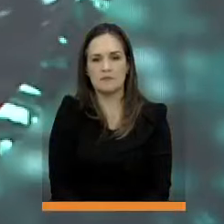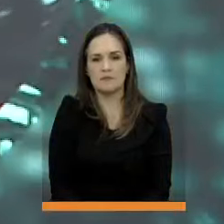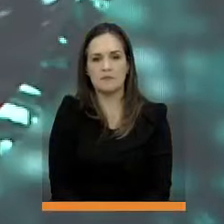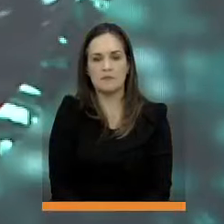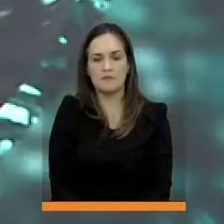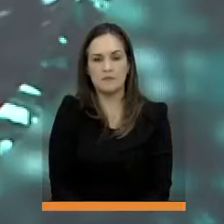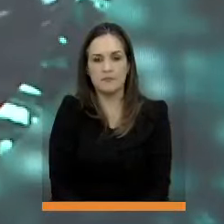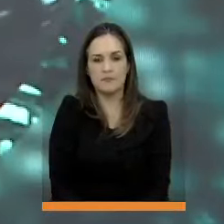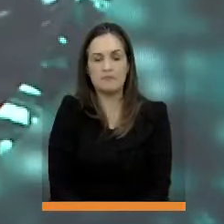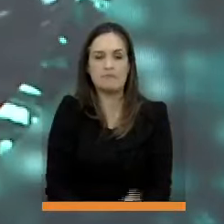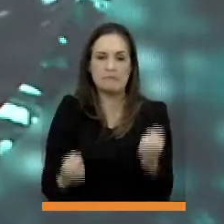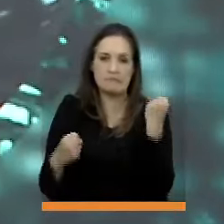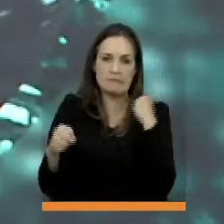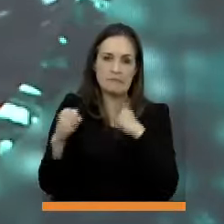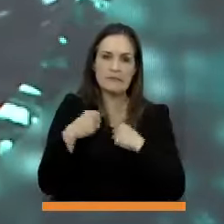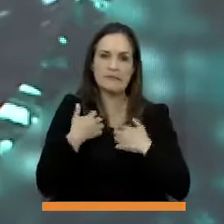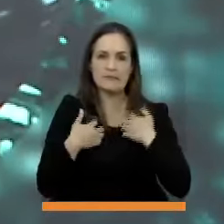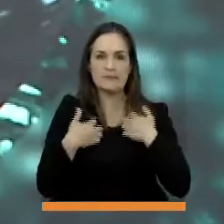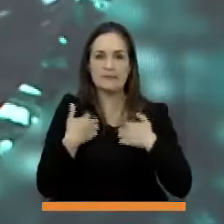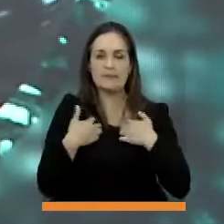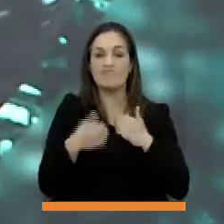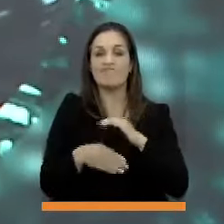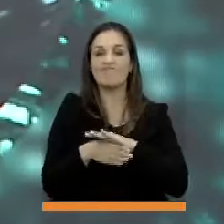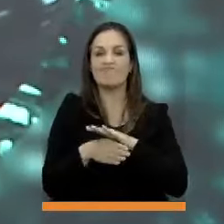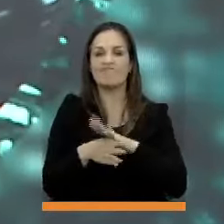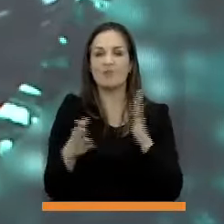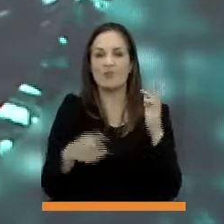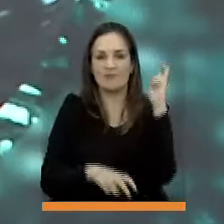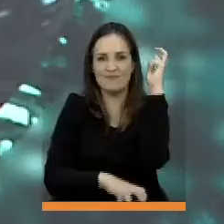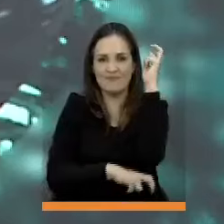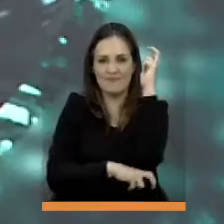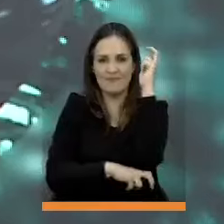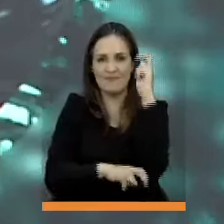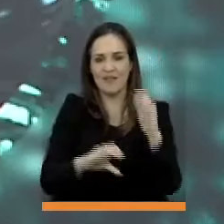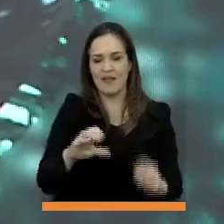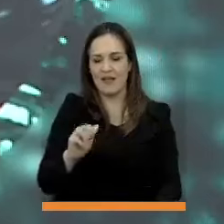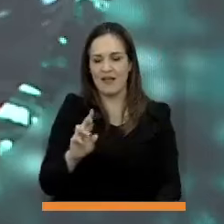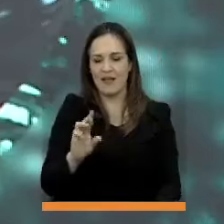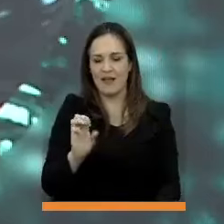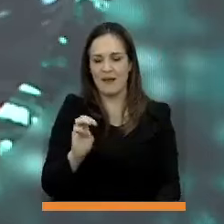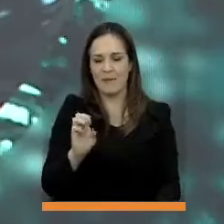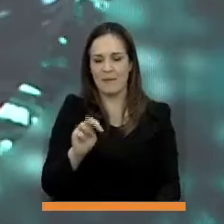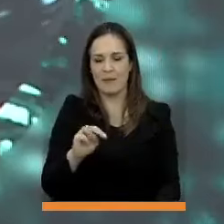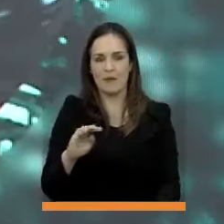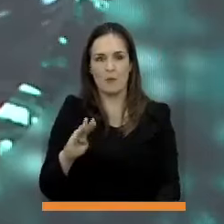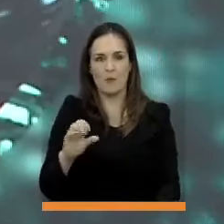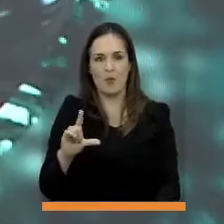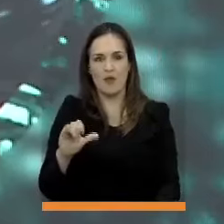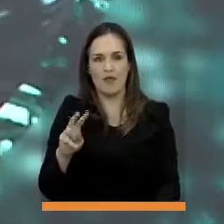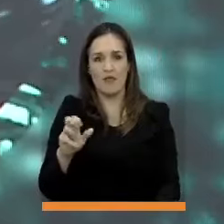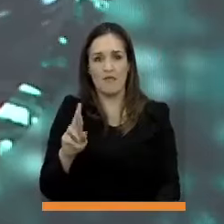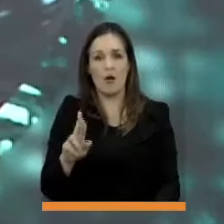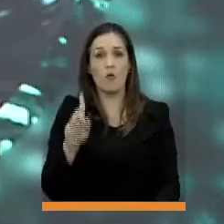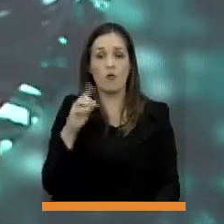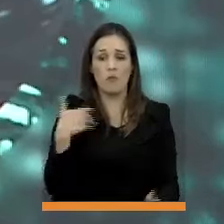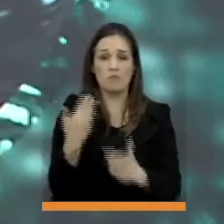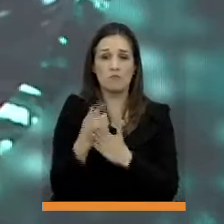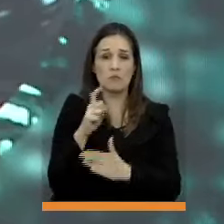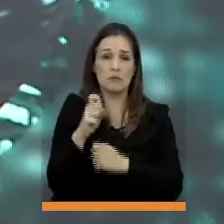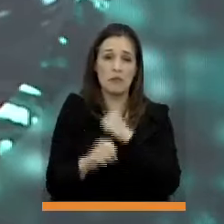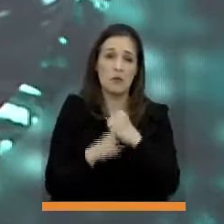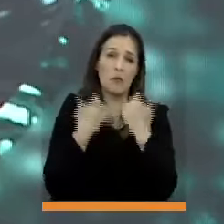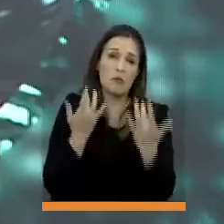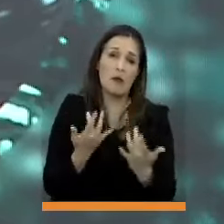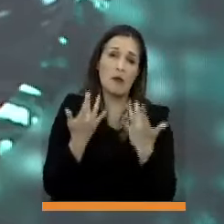Continúa la preocupación de habitantes del Carmen de Bolívar que después de 6 años de espera y una inversión superior a los